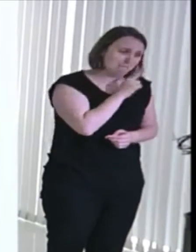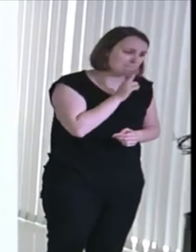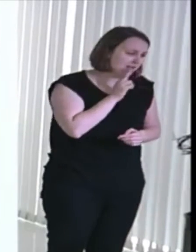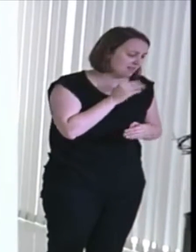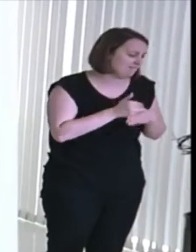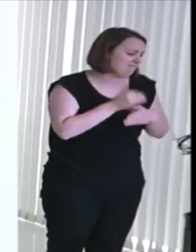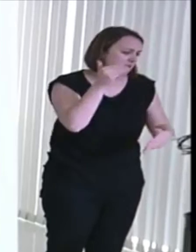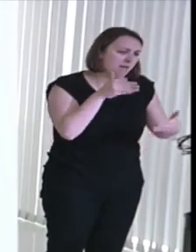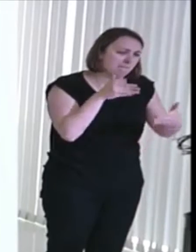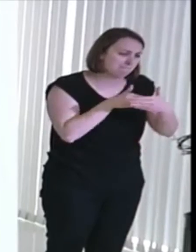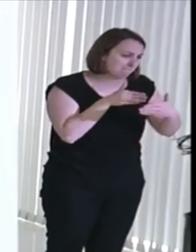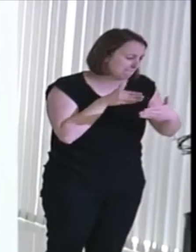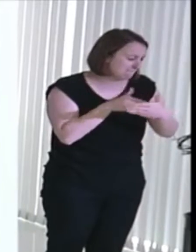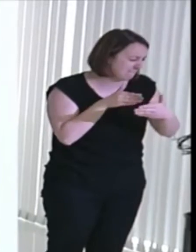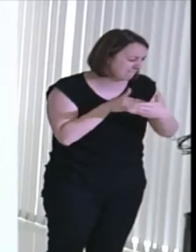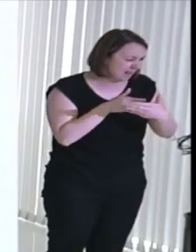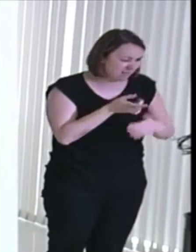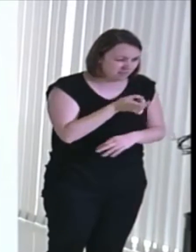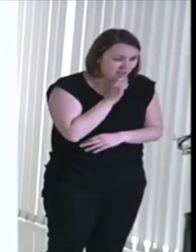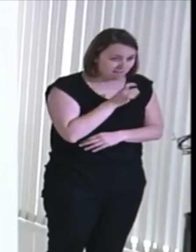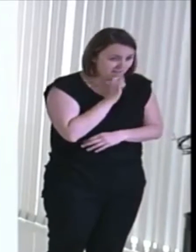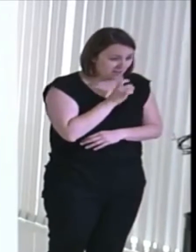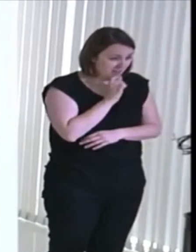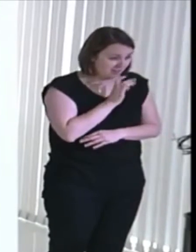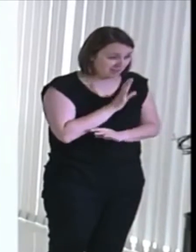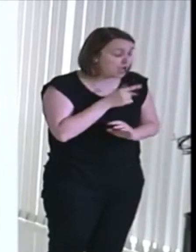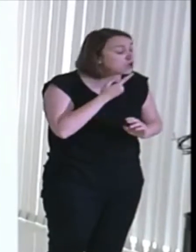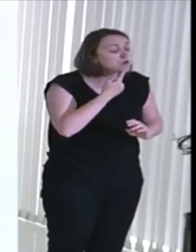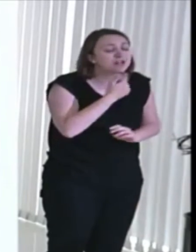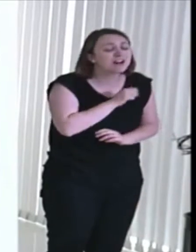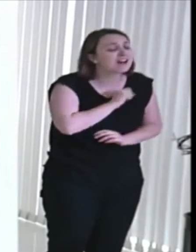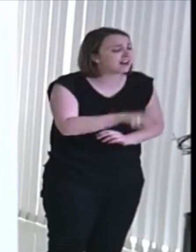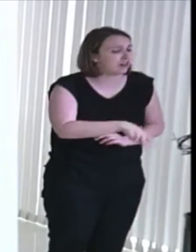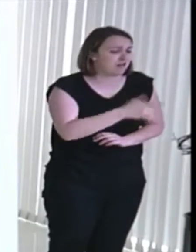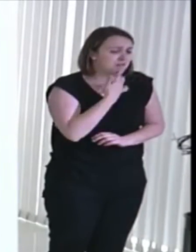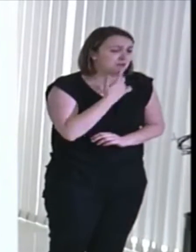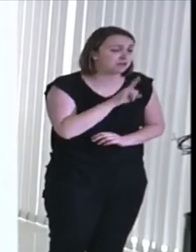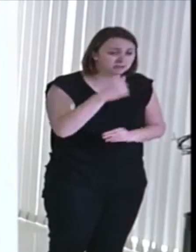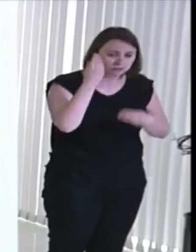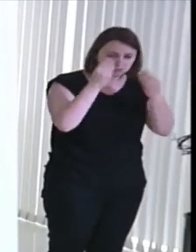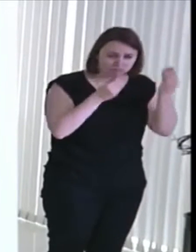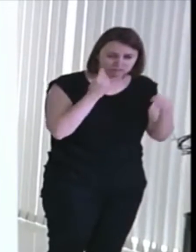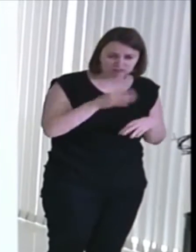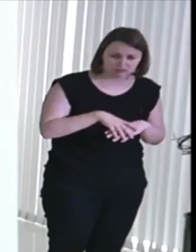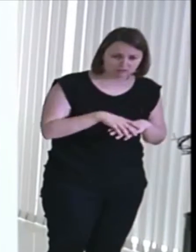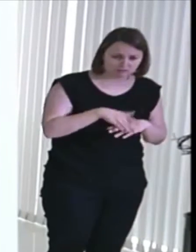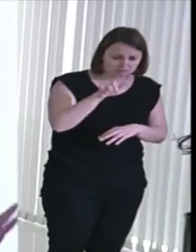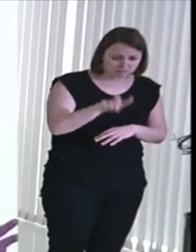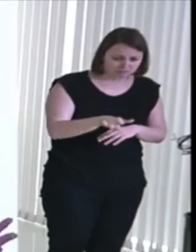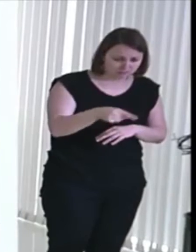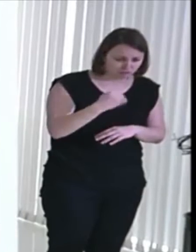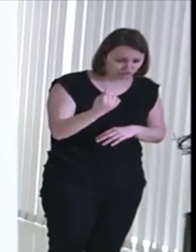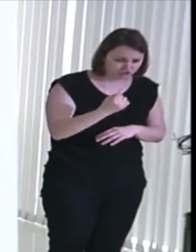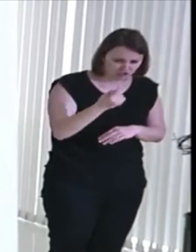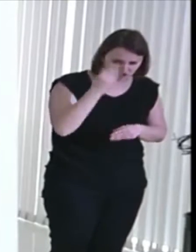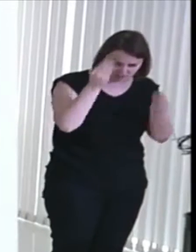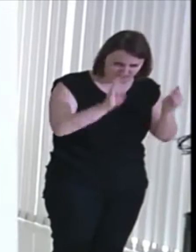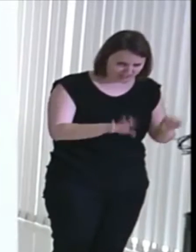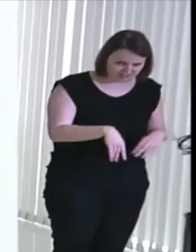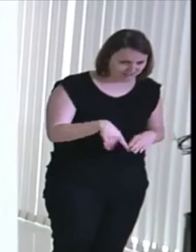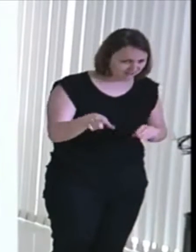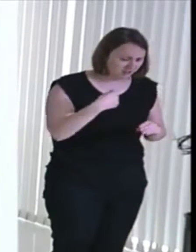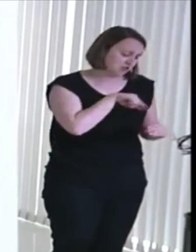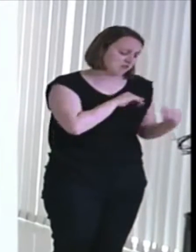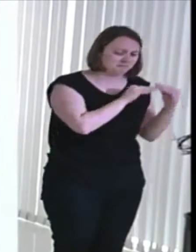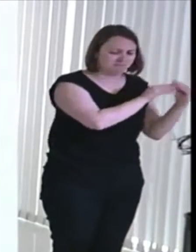muy difíciles, ¿no? Y además no te van a dar nunca la razón. Te piensan y te dicen que tú eres sola, ¿no? La que piensa así, que piensas que la